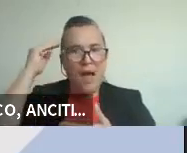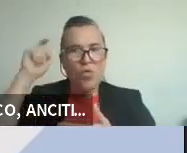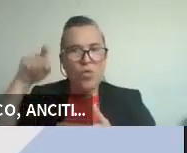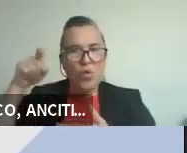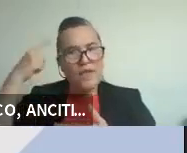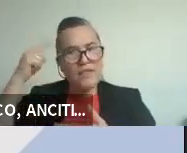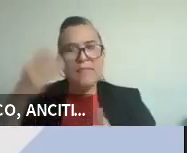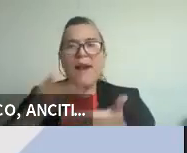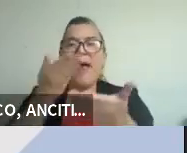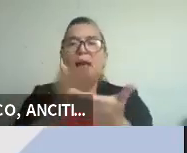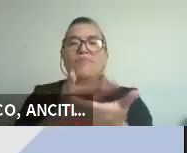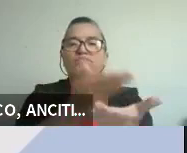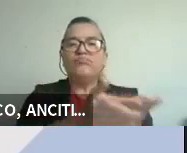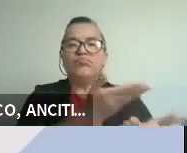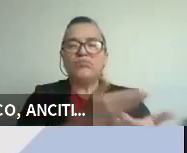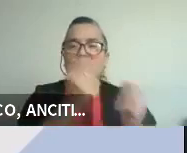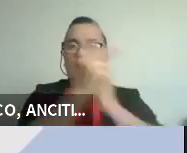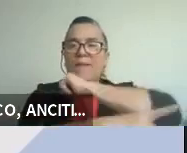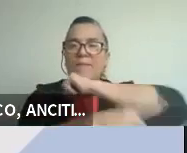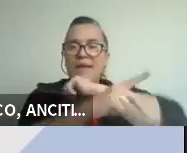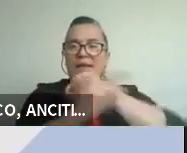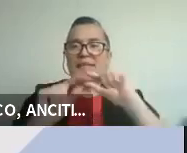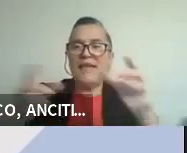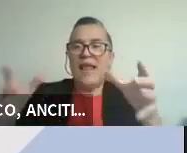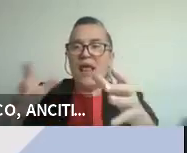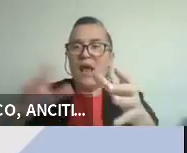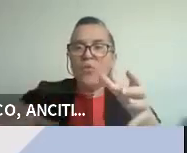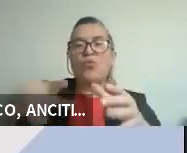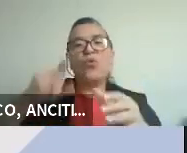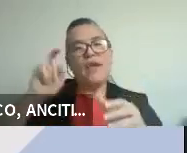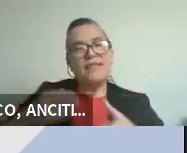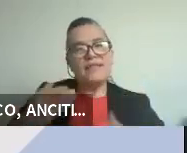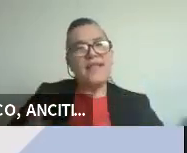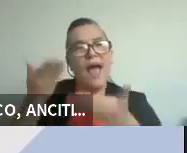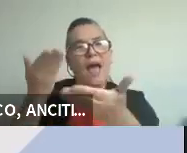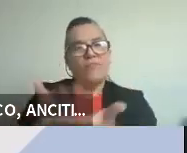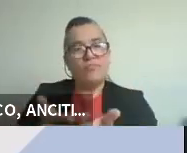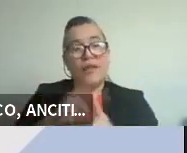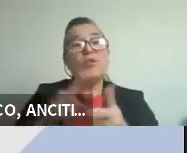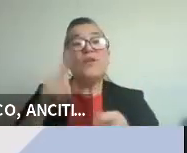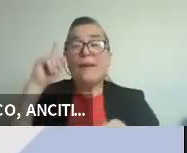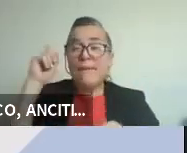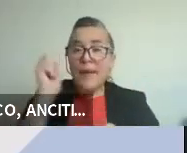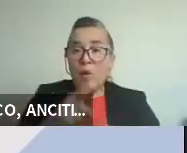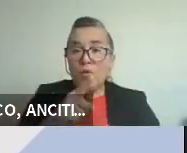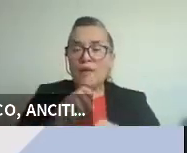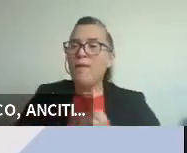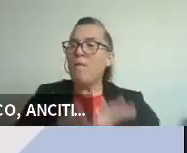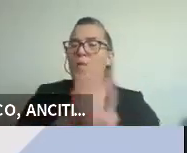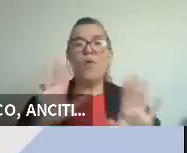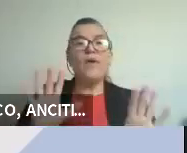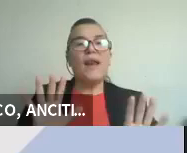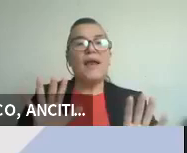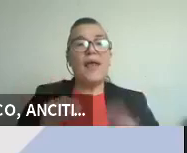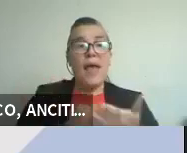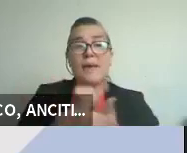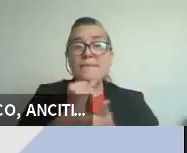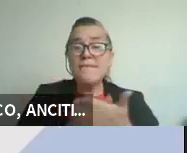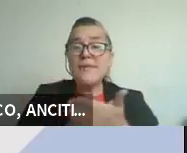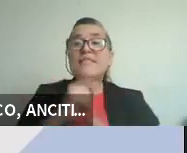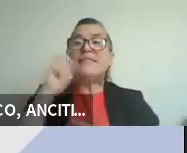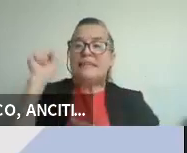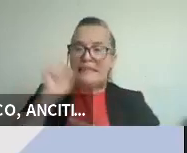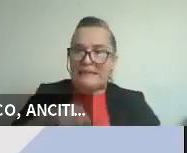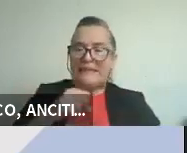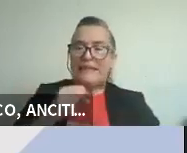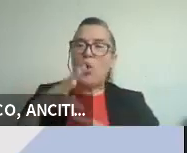aportarle al país ya la colectividad lo que debe aportar de manera que esa pregunta es muy clara la investigación si debe